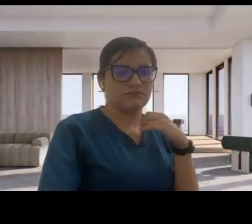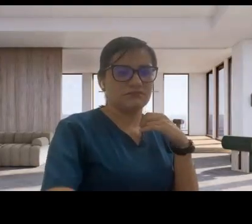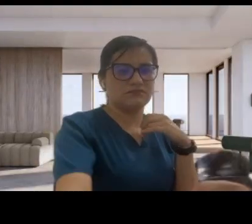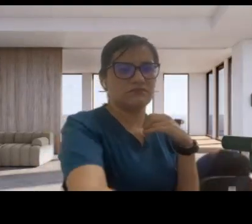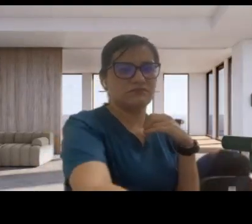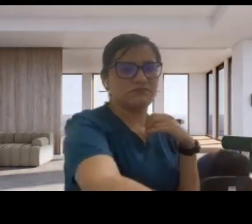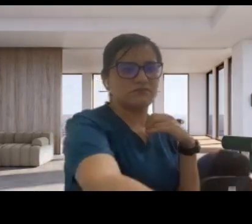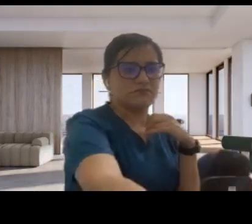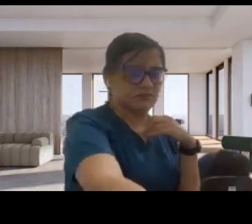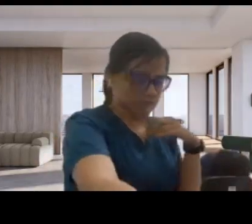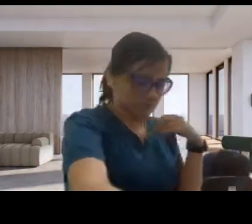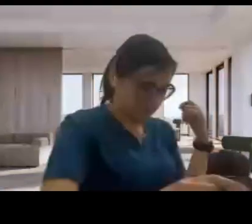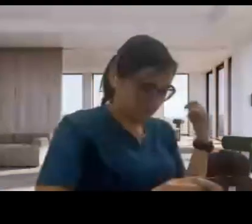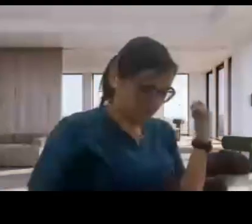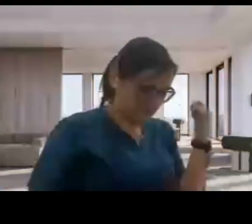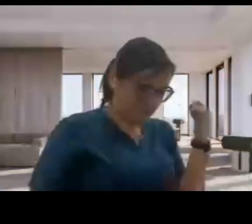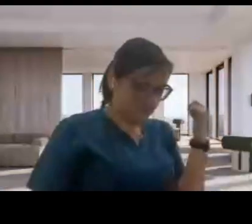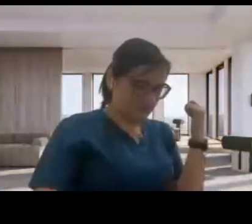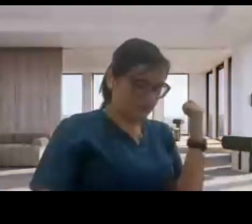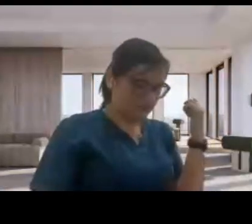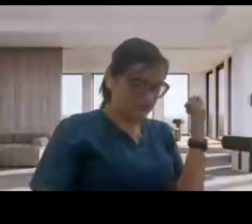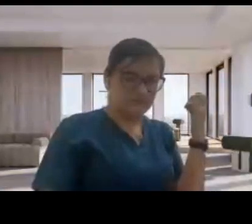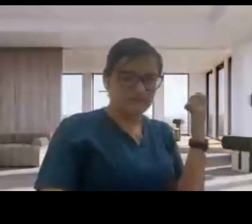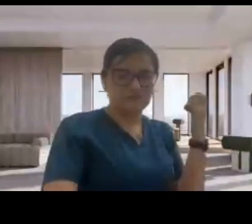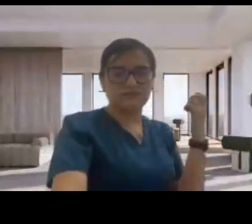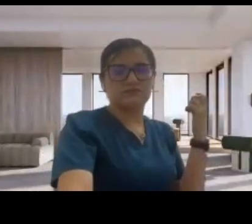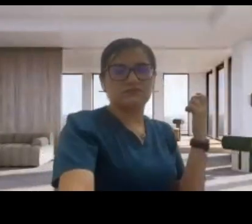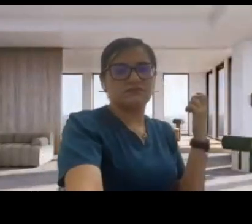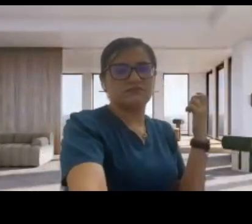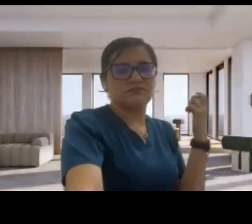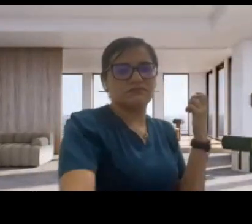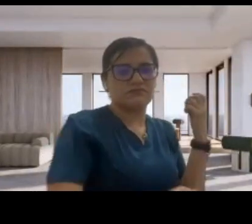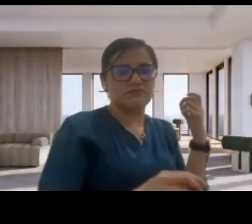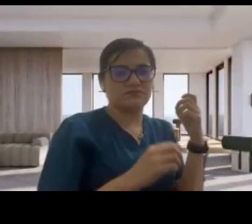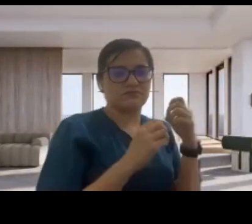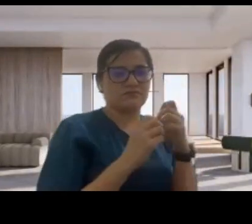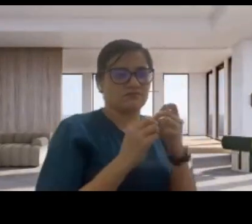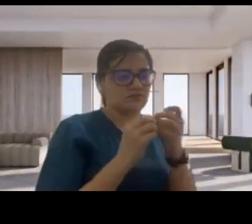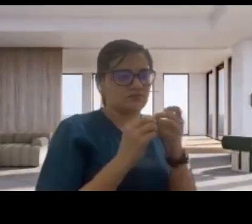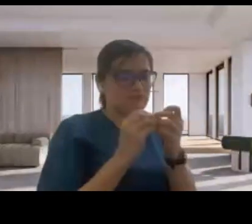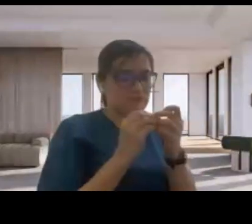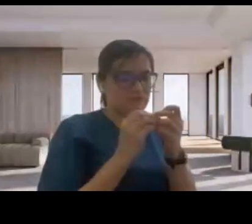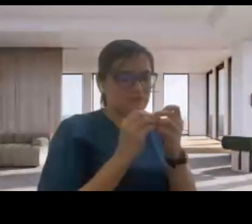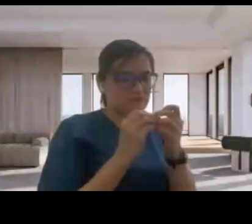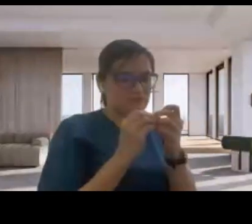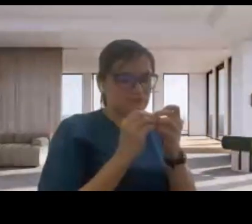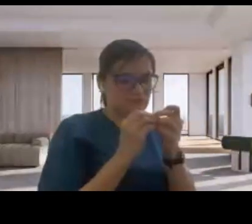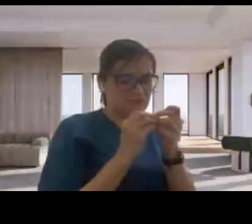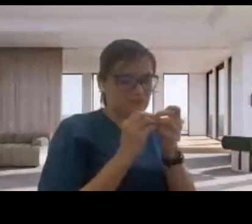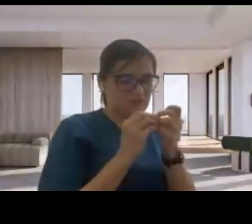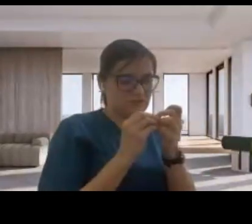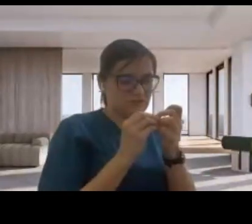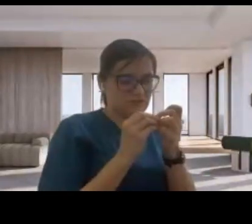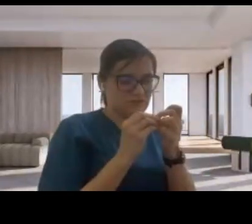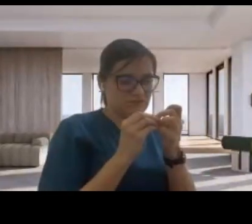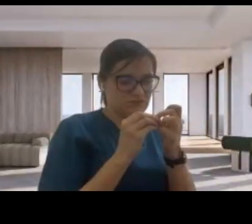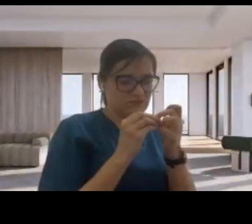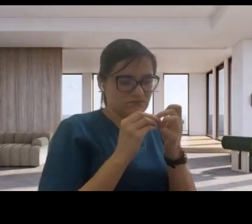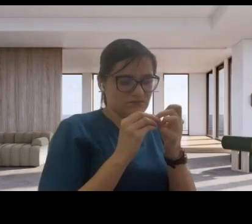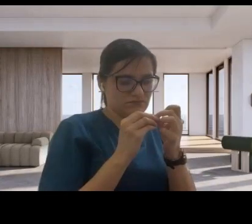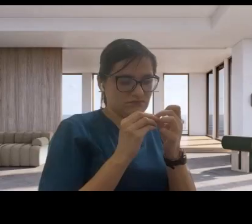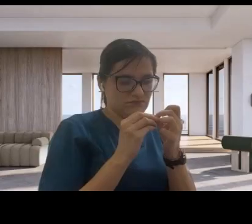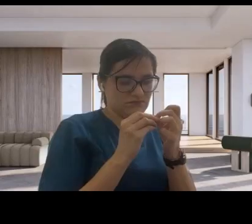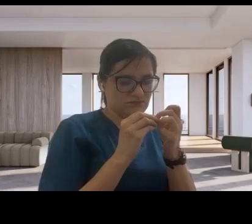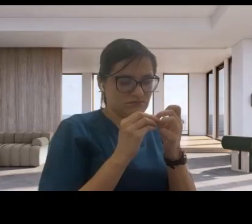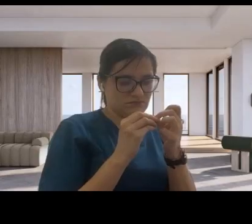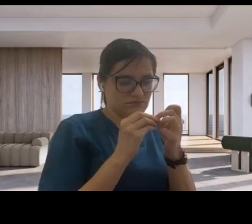cosa. Primero, ¿qué es lo que está buscando? Segundo, ser muy puntuales y muy